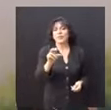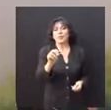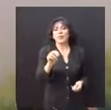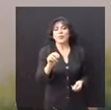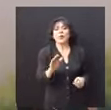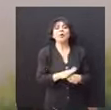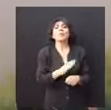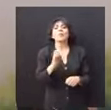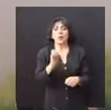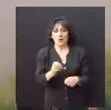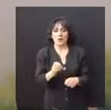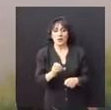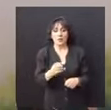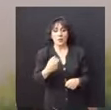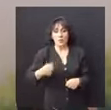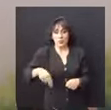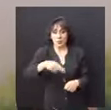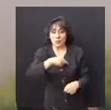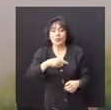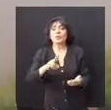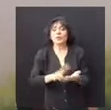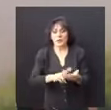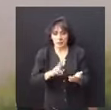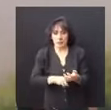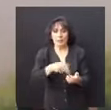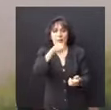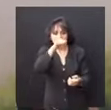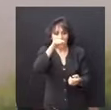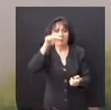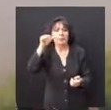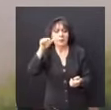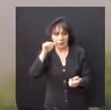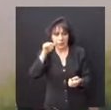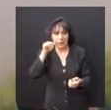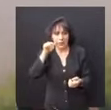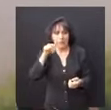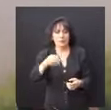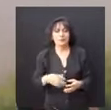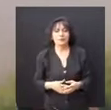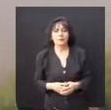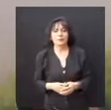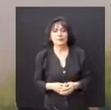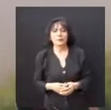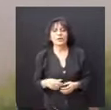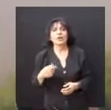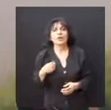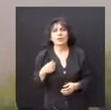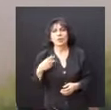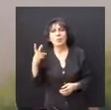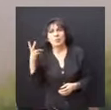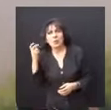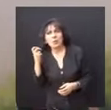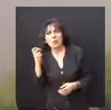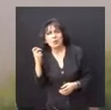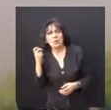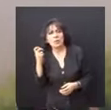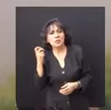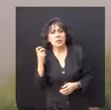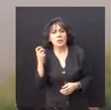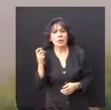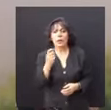presidente. El otro día lo escuchaba en su mañanera, y decía que se ha ahorrado de la